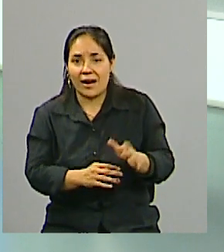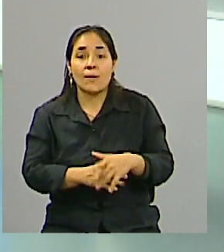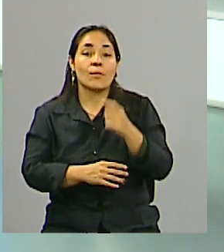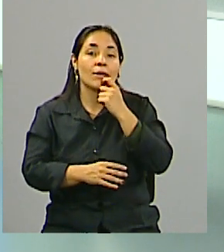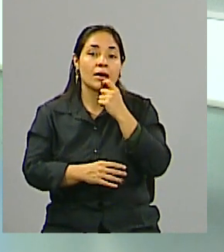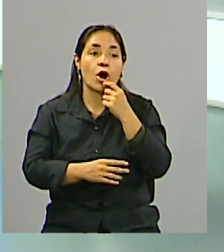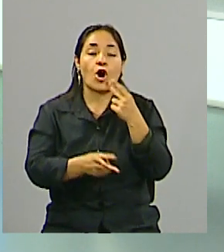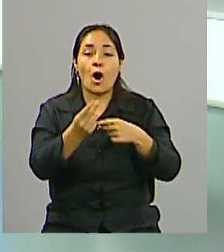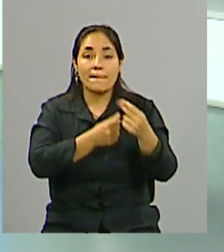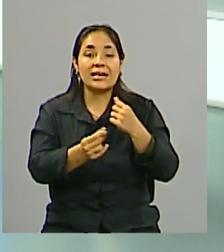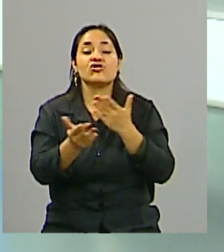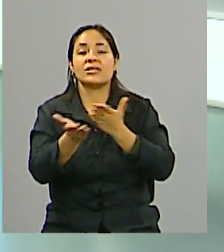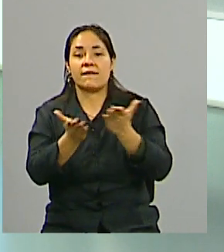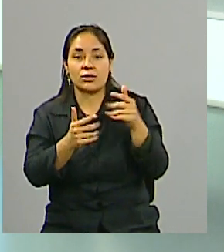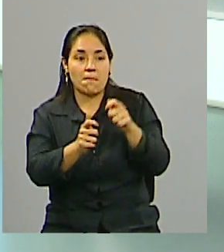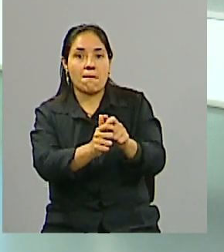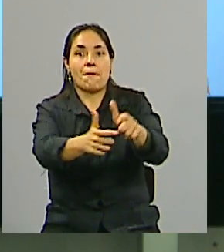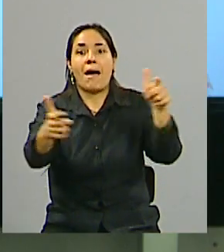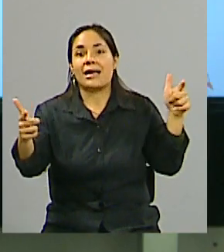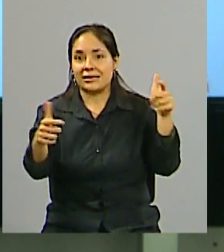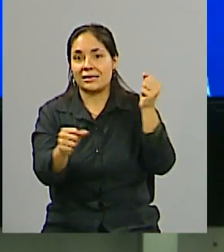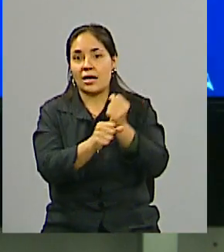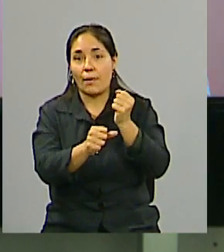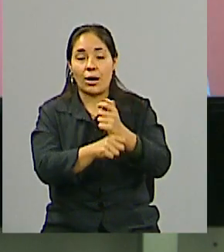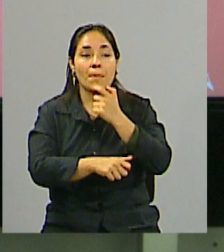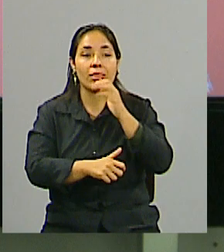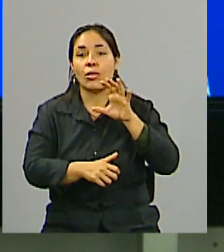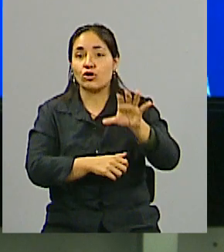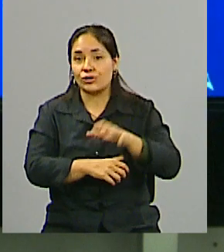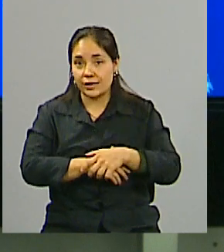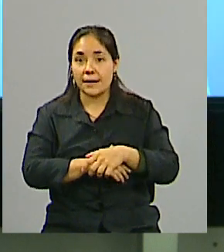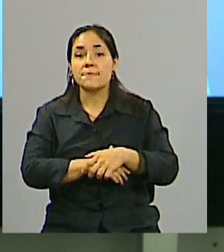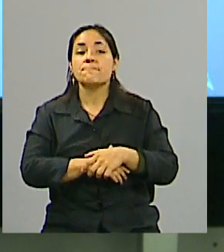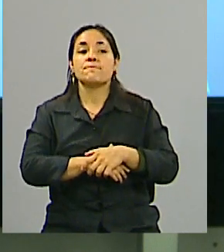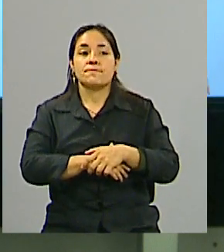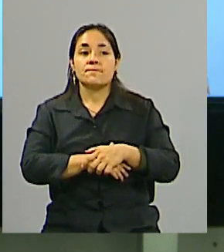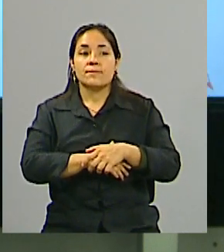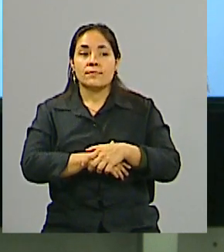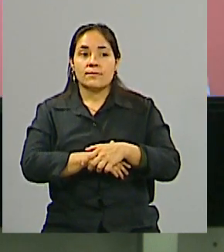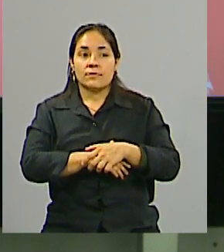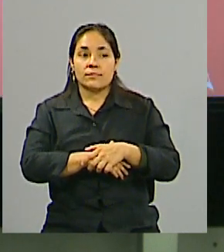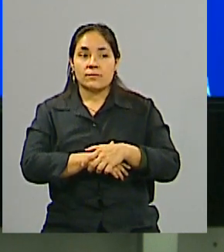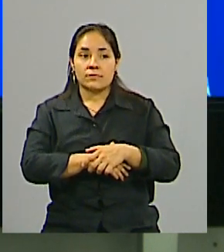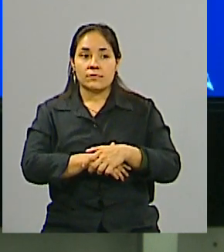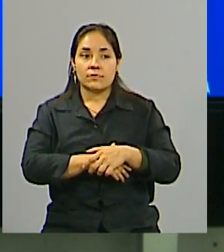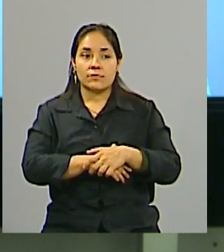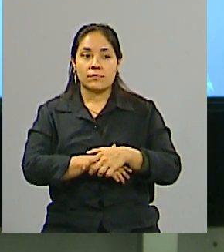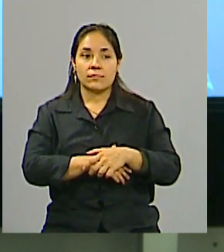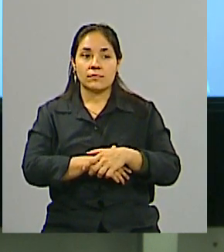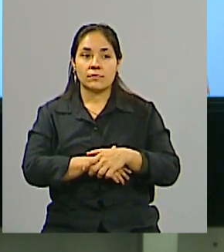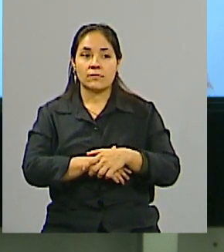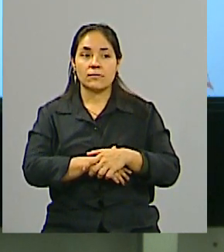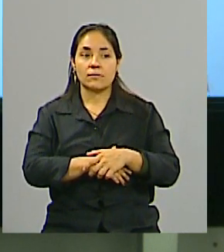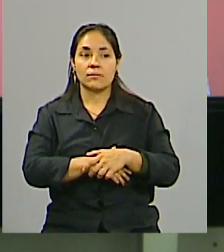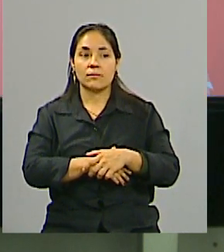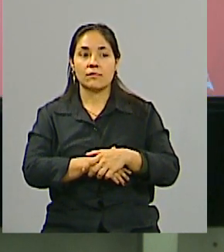servicios. Es la parte que más ha crecido del empleo en Mendoza y digamos que tienen una amplia rotación, que